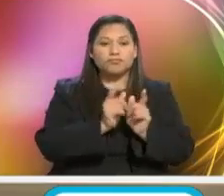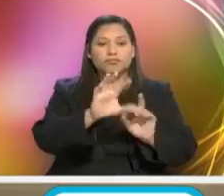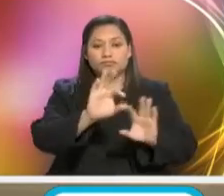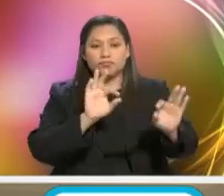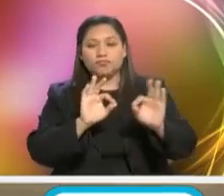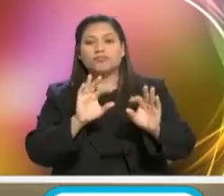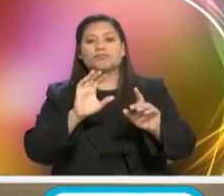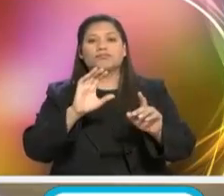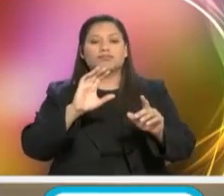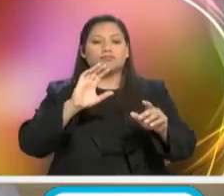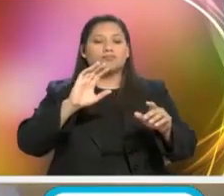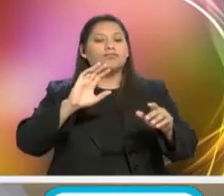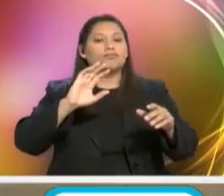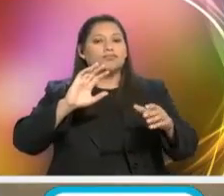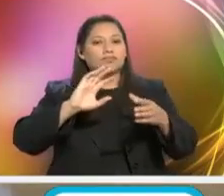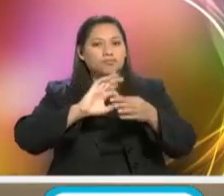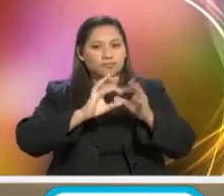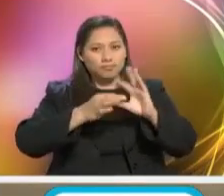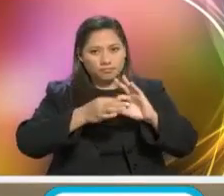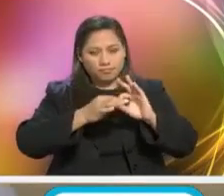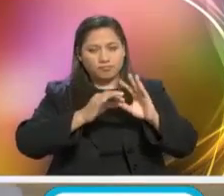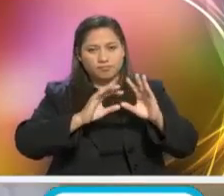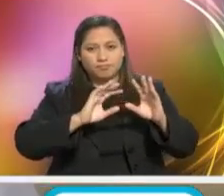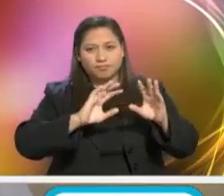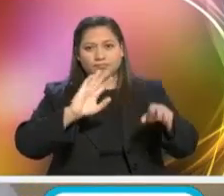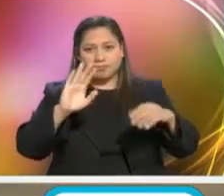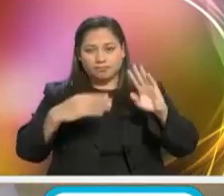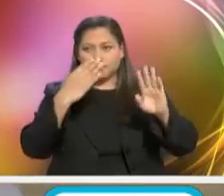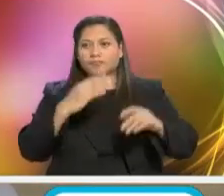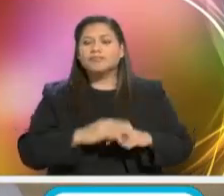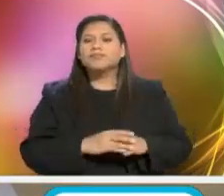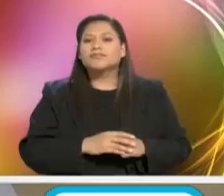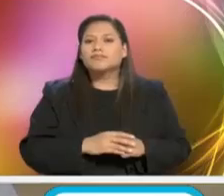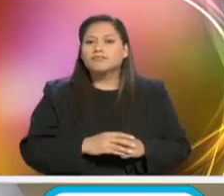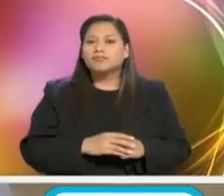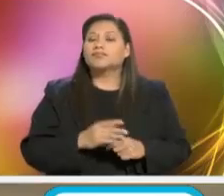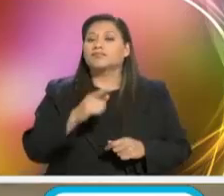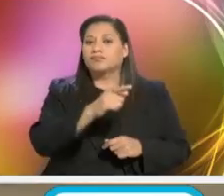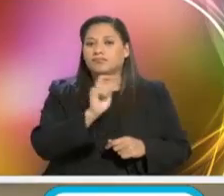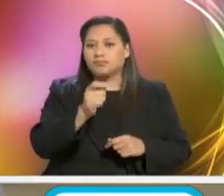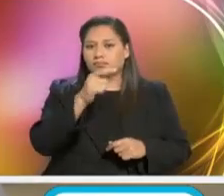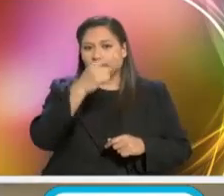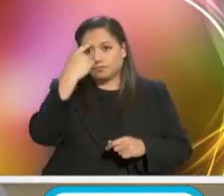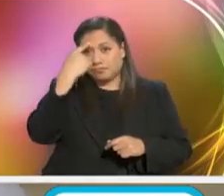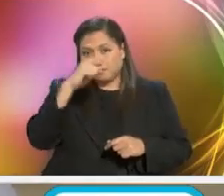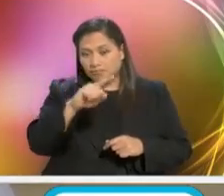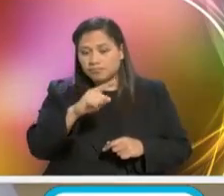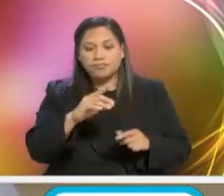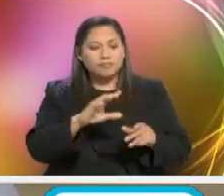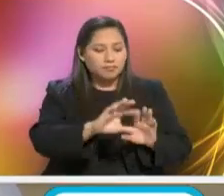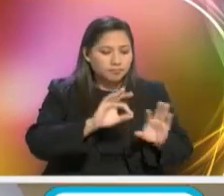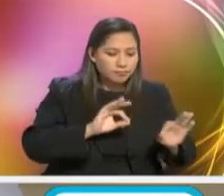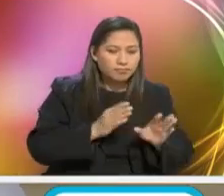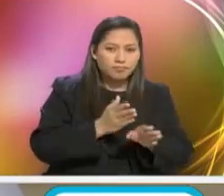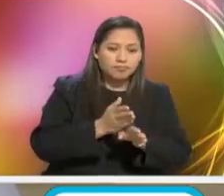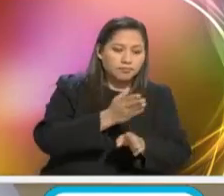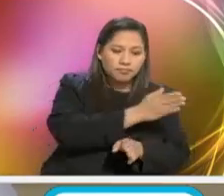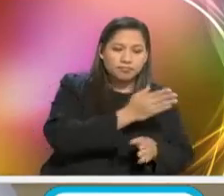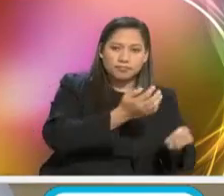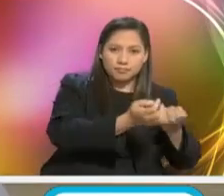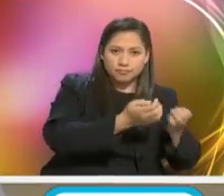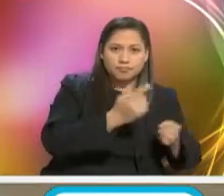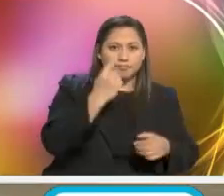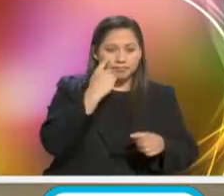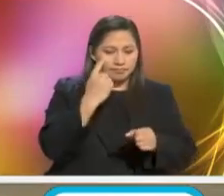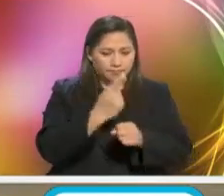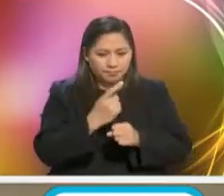dije, a ver, vamos a preparar, bueno, cuando platicamos, ¿qué íbamos a preparar para el cóctel preolímpico, ¿no? Bueno, pues nada, vamos a tratar de